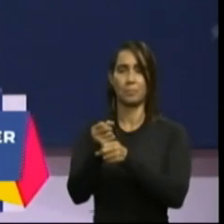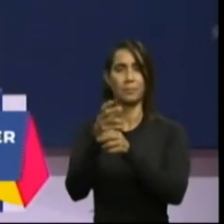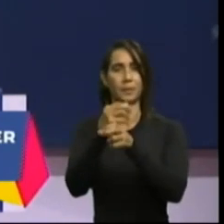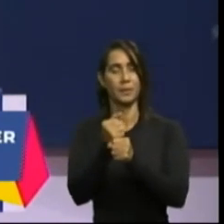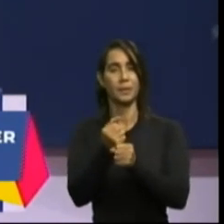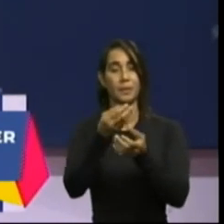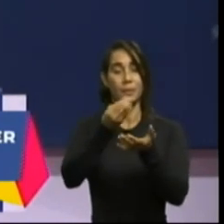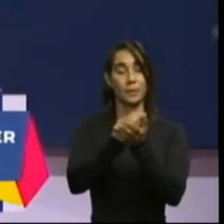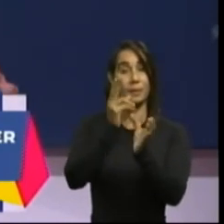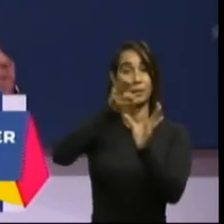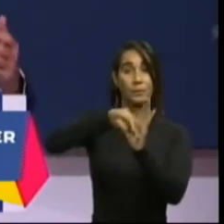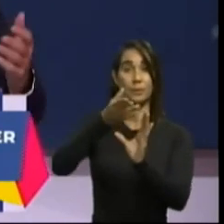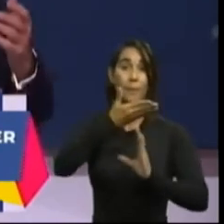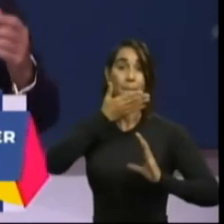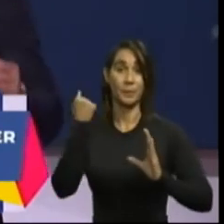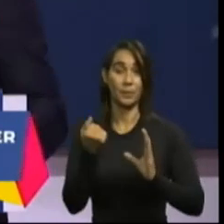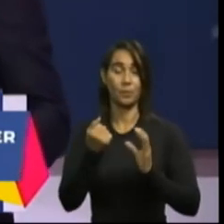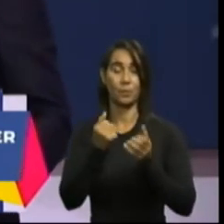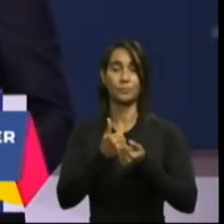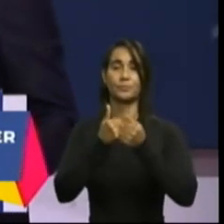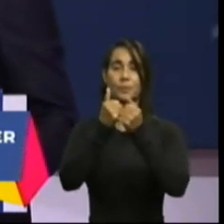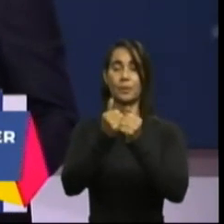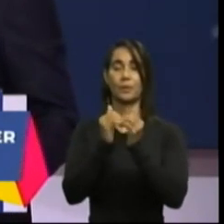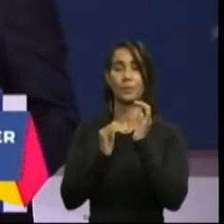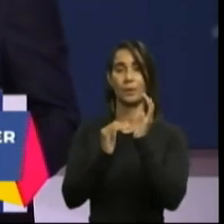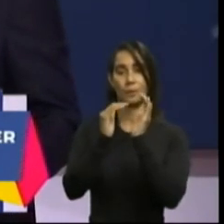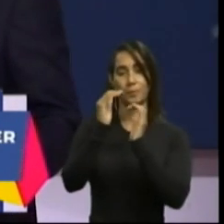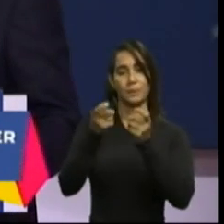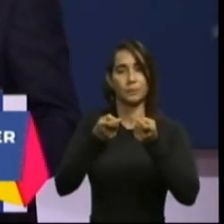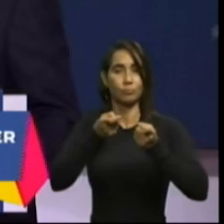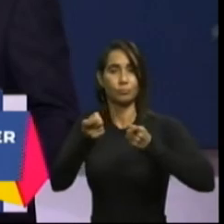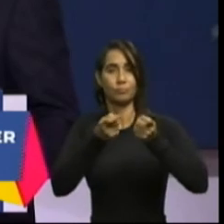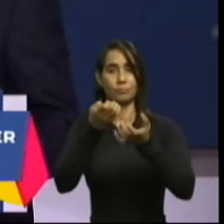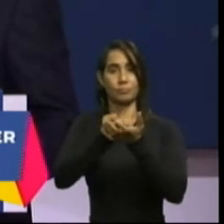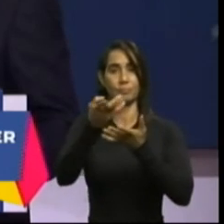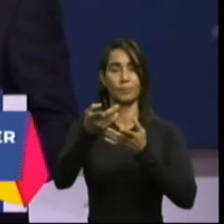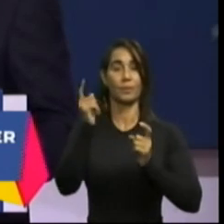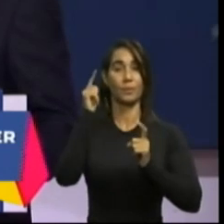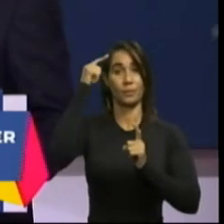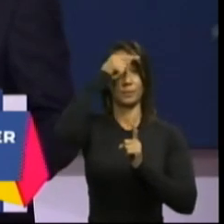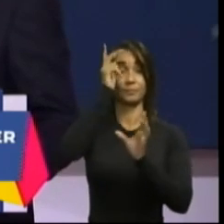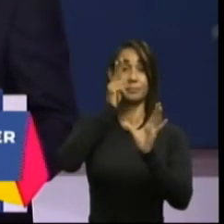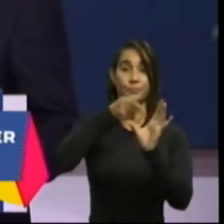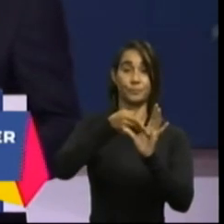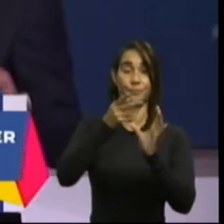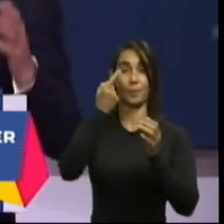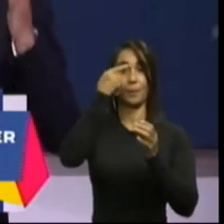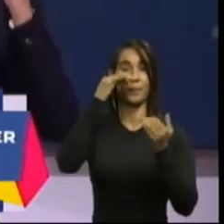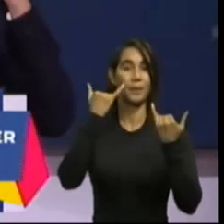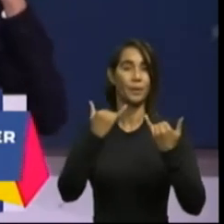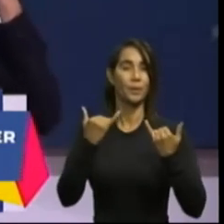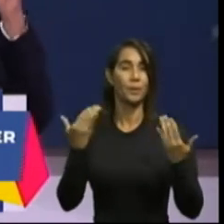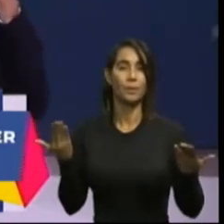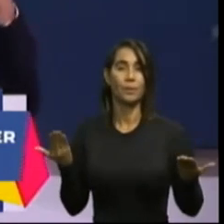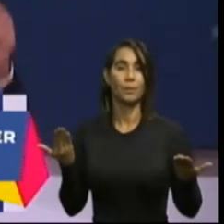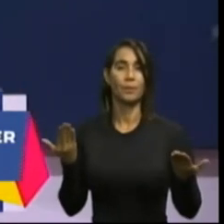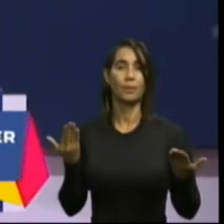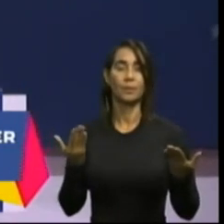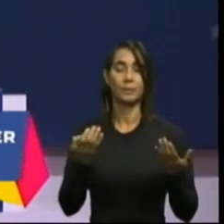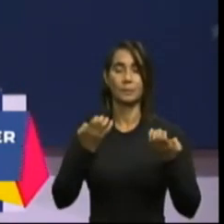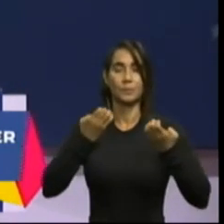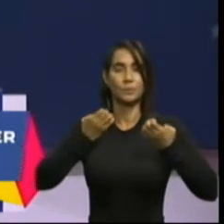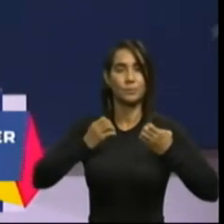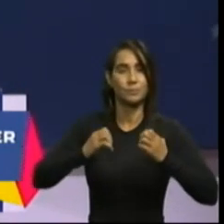precios especiales. Nos ayudaron a mitigar las alzas del petróleo de esas épocas. Hoy hacemos un